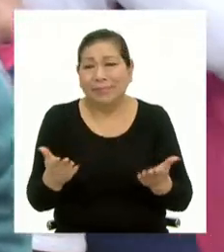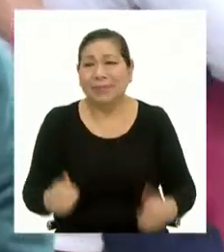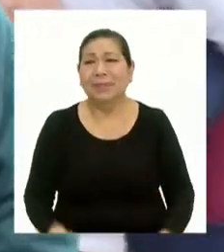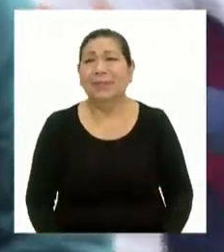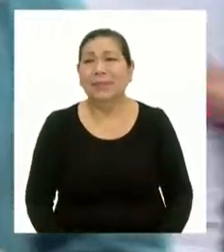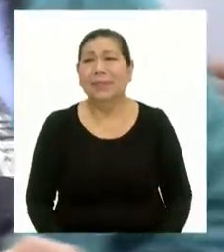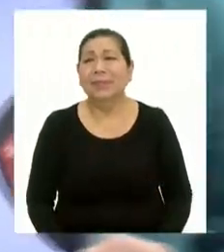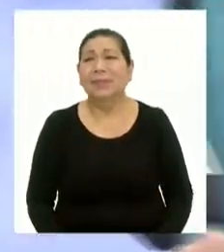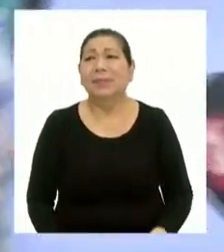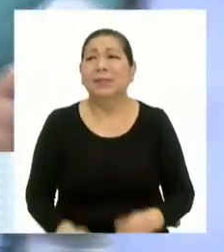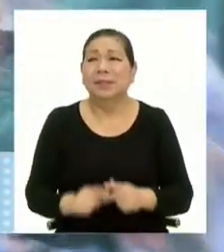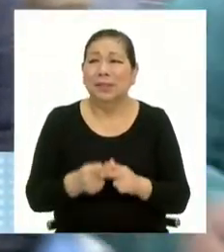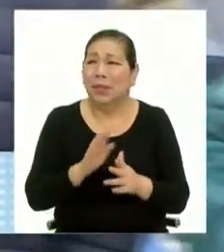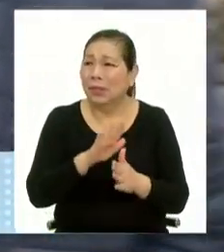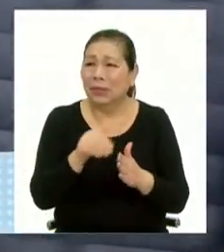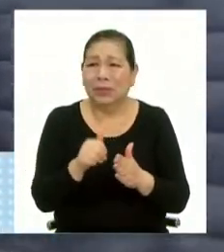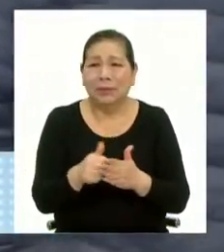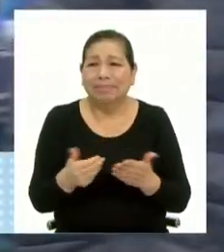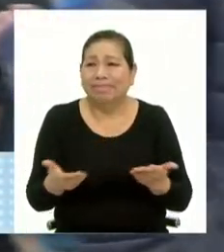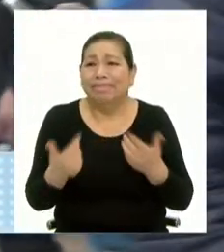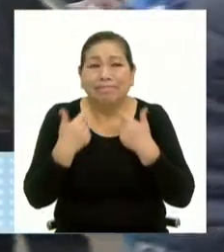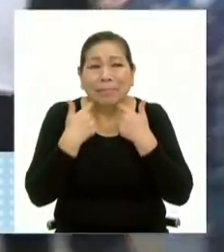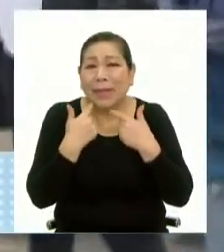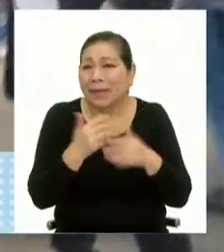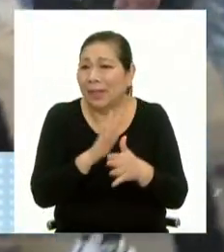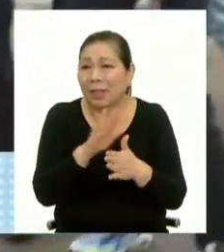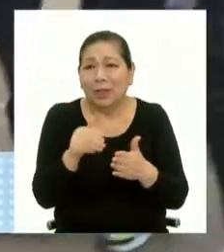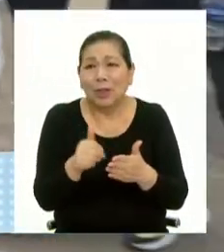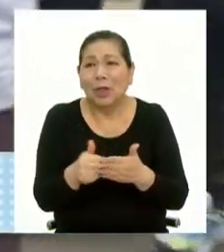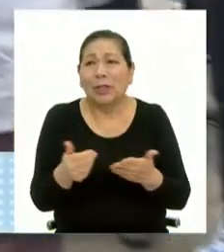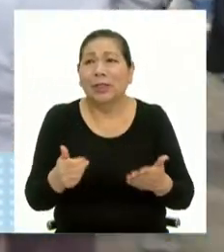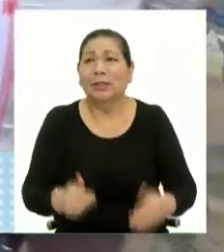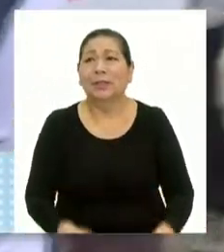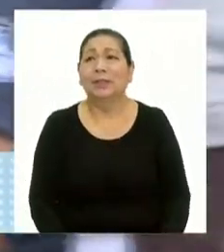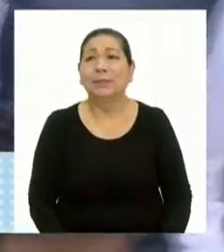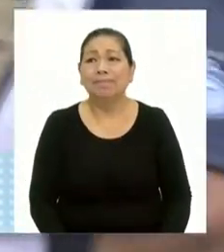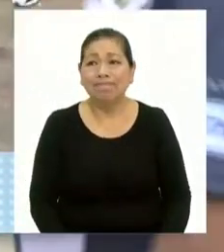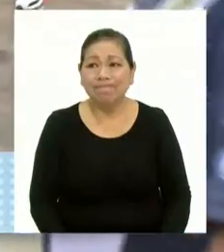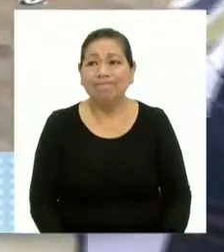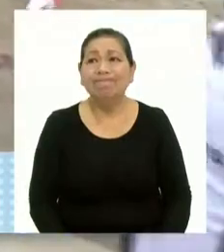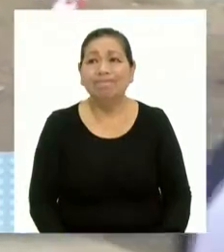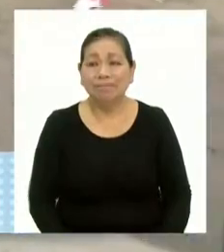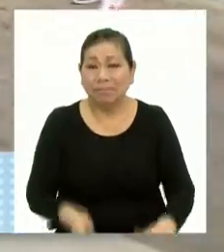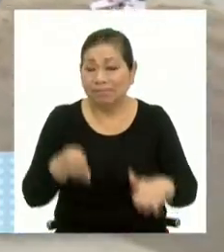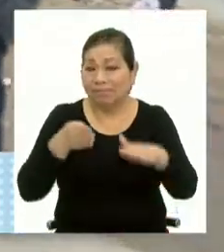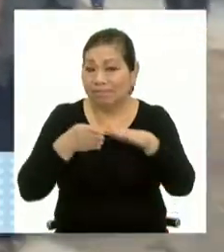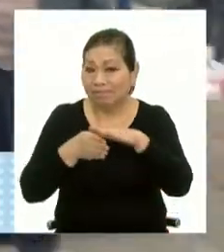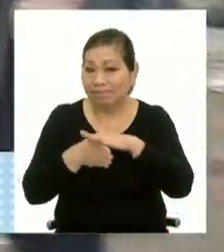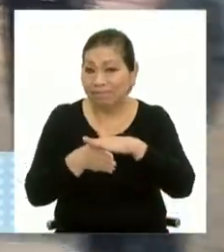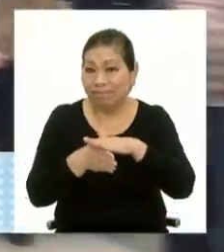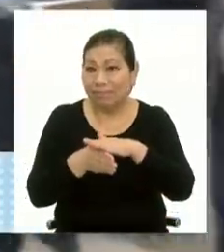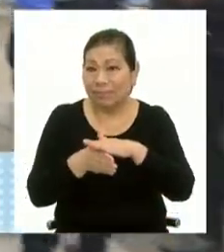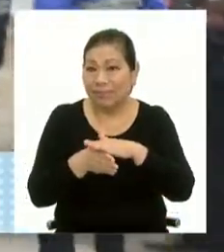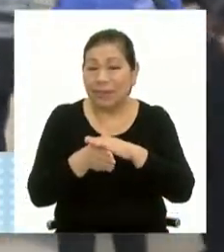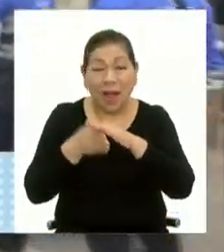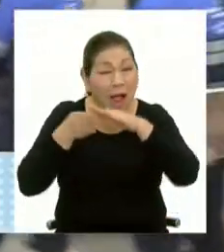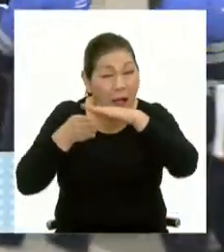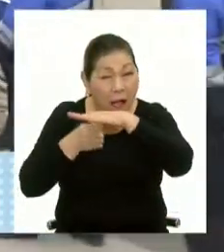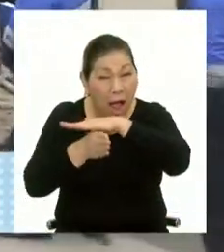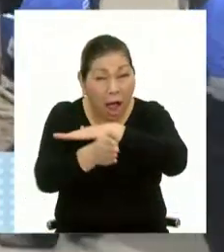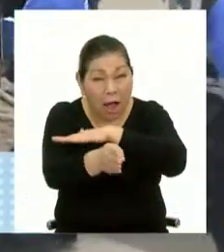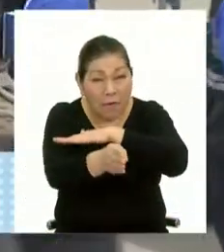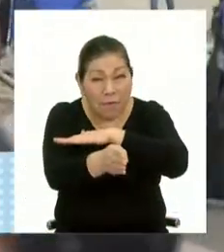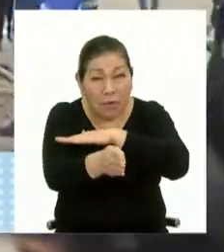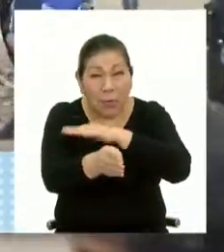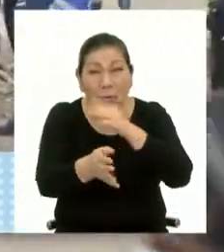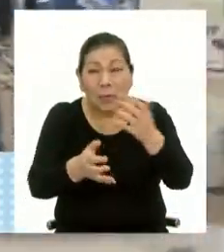Tenemos llave tierra, tenemos todo. Ahora el de adentro, el almacén del fondo, es el que ya